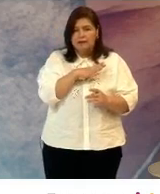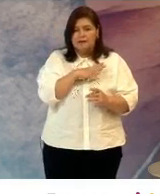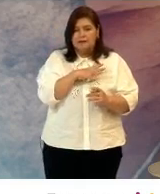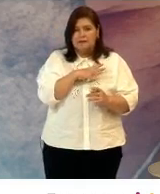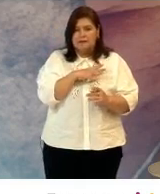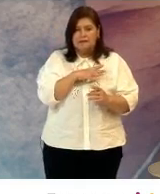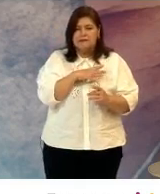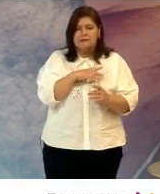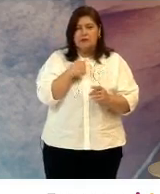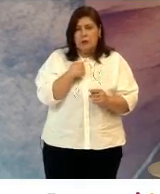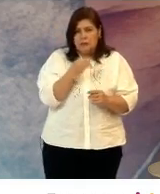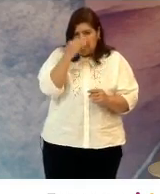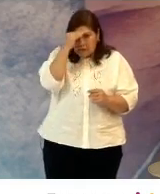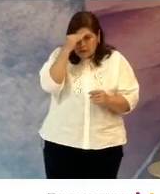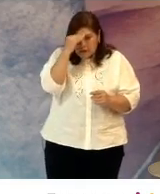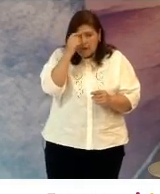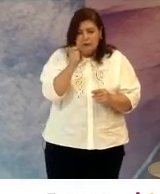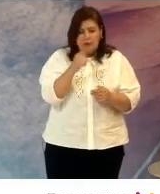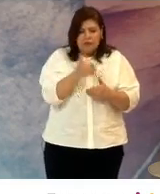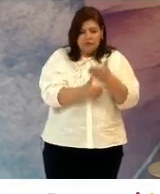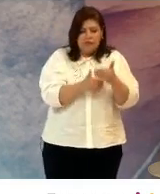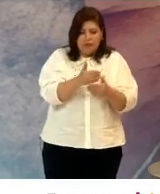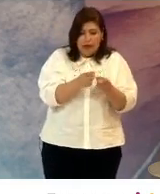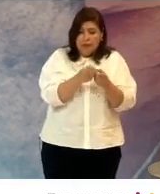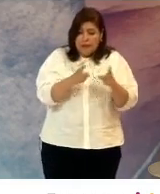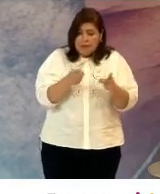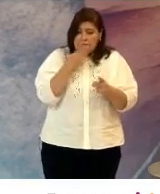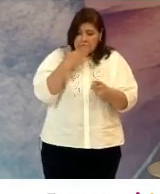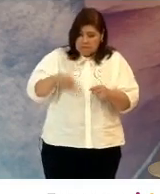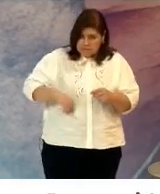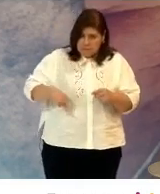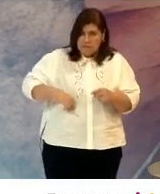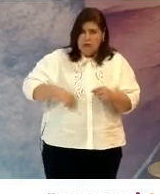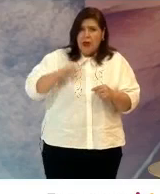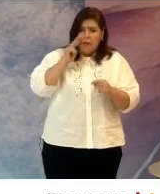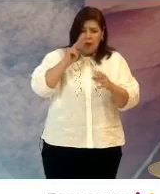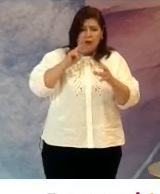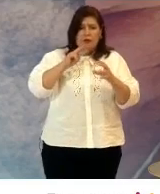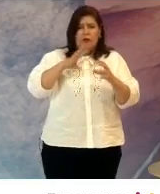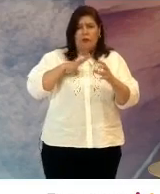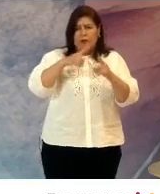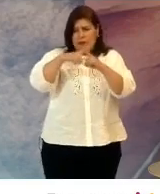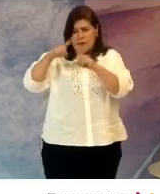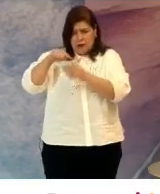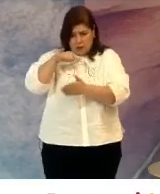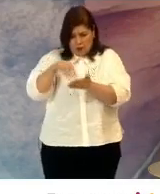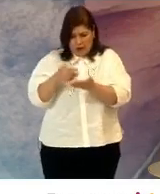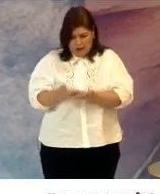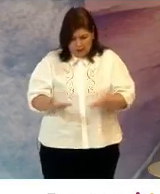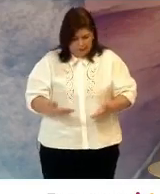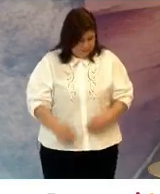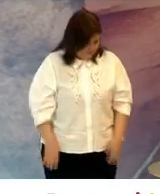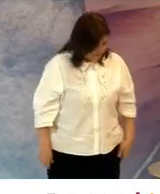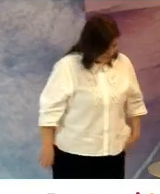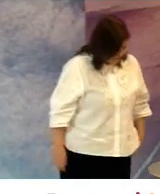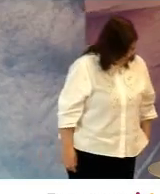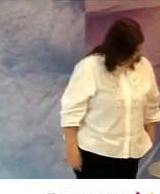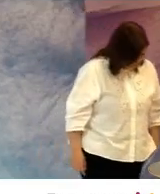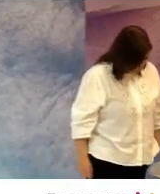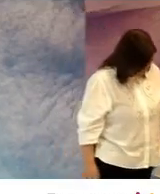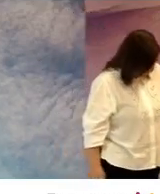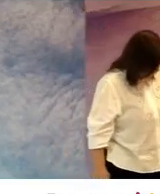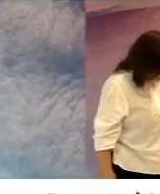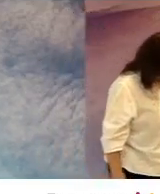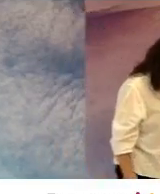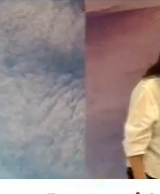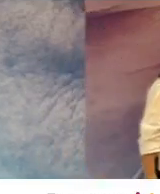pienso que un desarrollo interesante que vemos en varios lugares aquí. Ahora, en